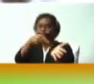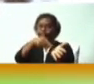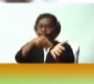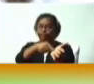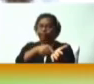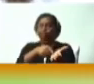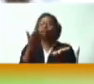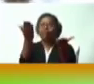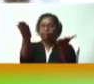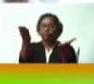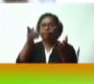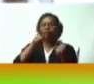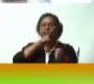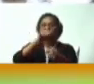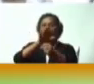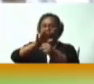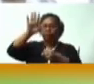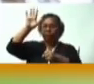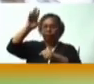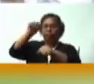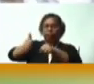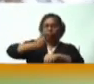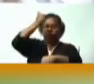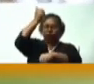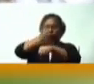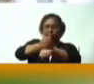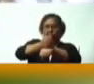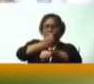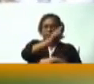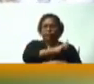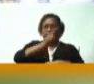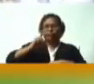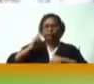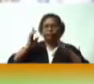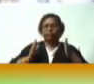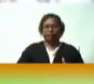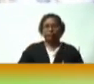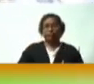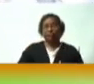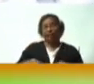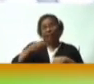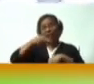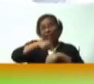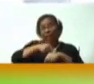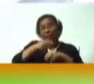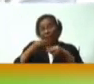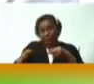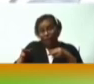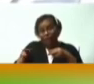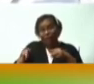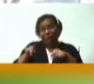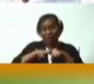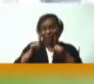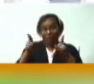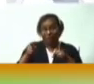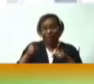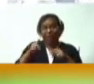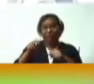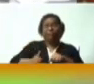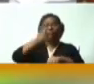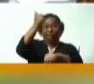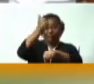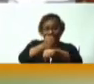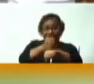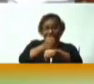estamos podríamos decir en una etapa importante que se supone que deben de haber cambios que impacten en la República Dominicana